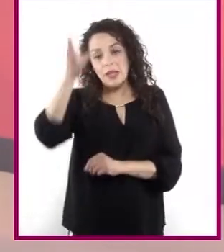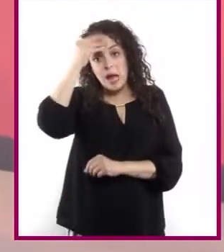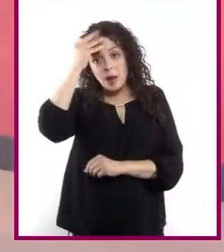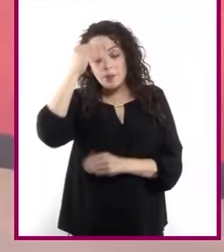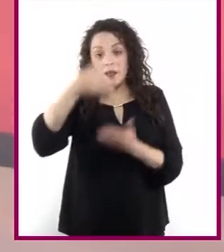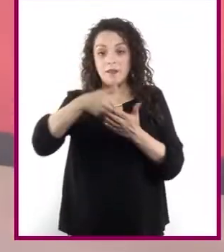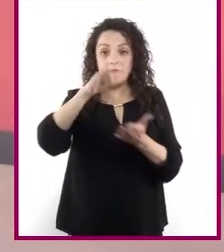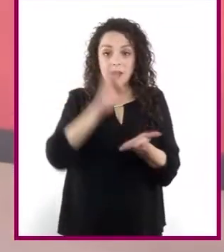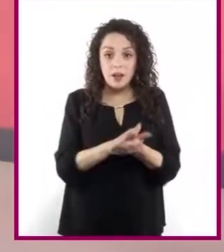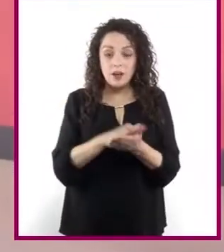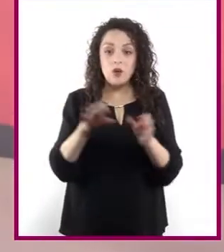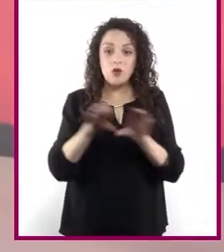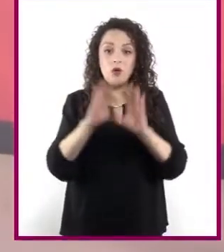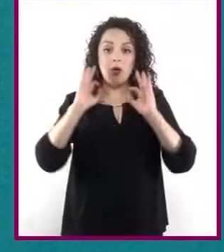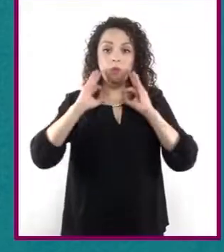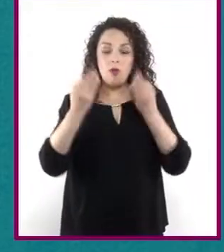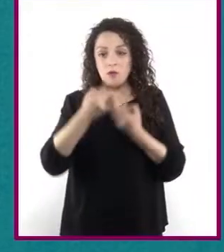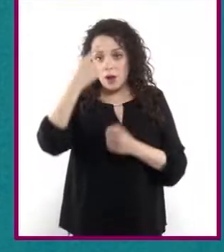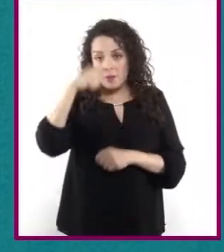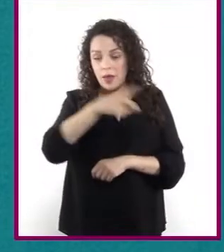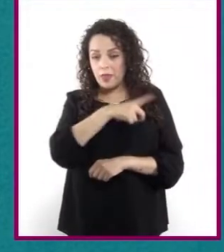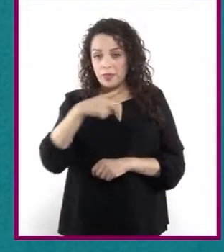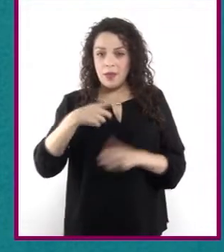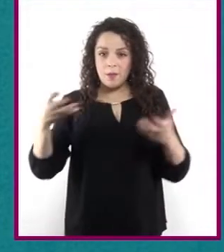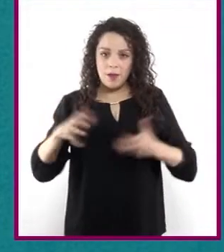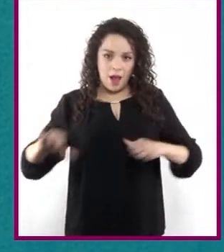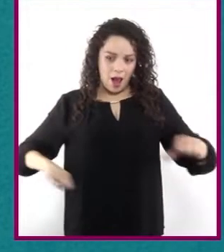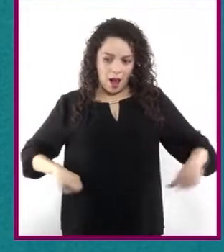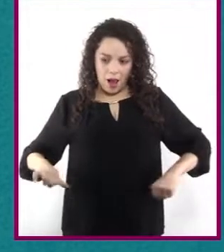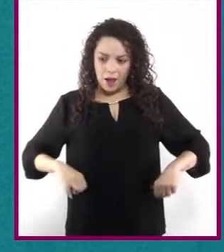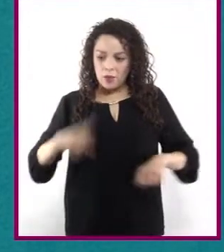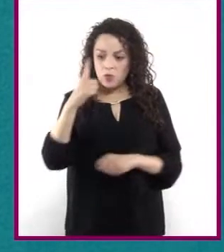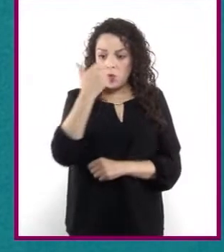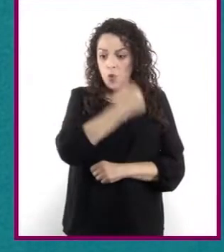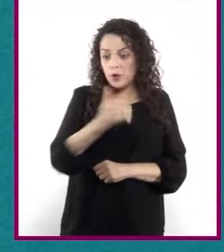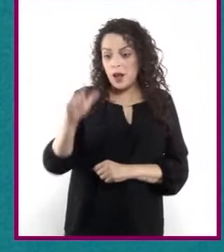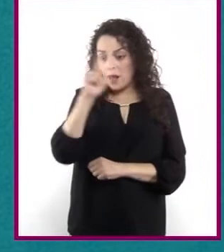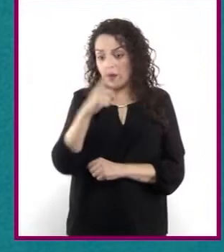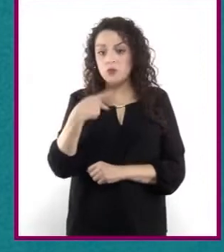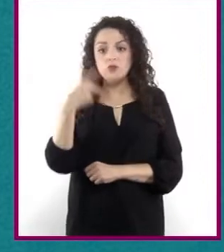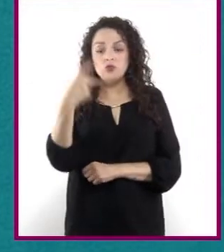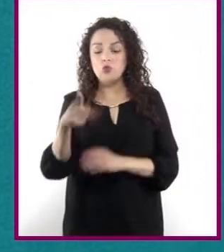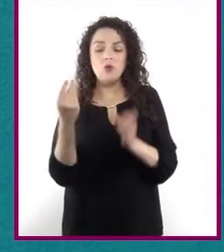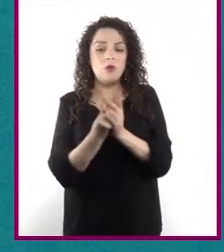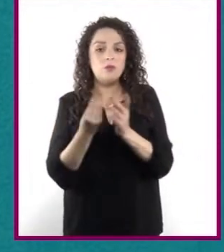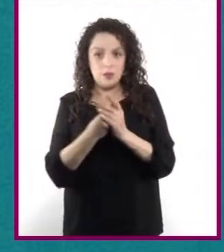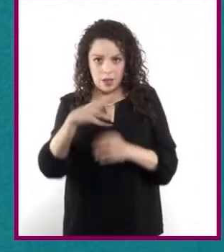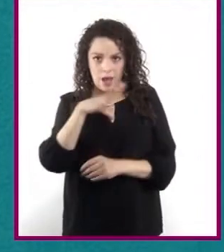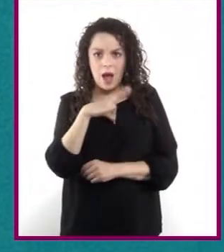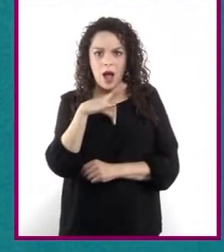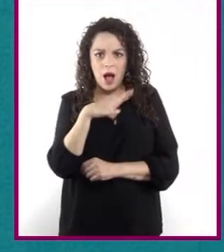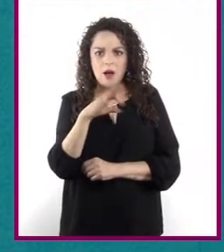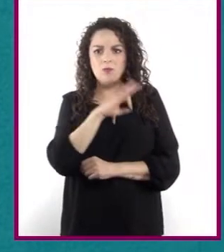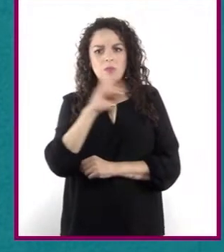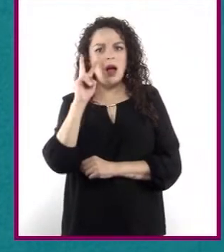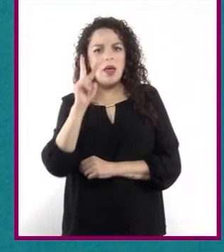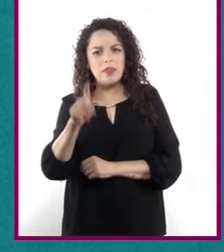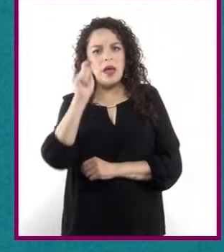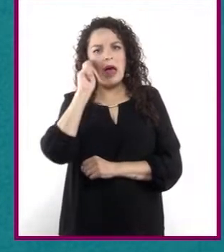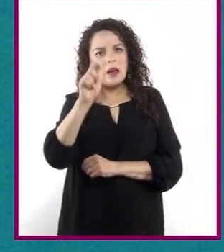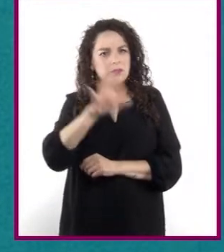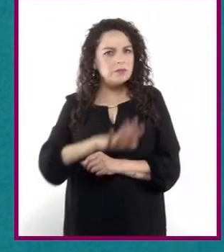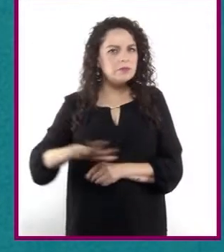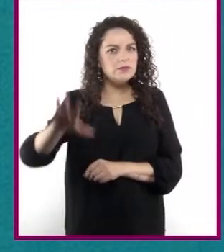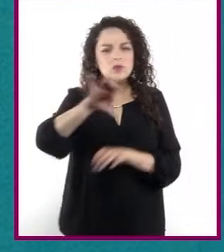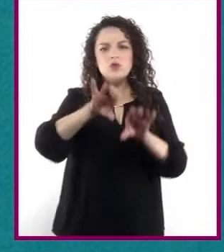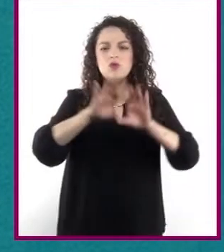enseñanzas y formas de comportamiento. Cada lengua tiene sus propias características y refleja cosmovisión, su